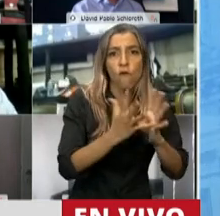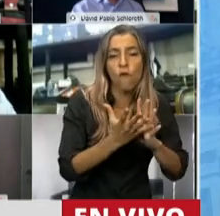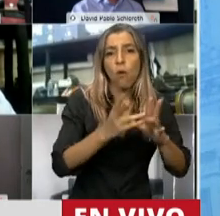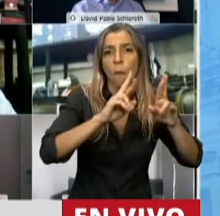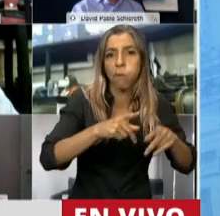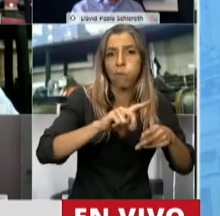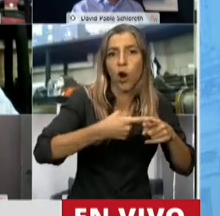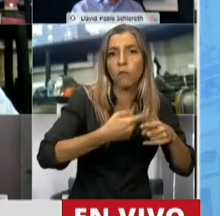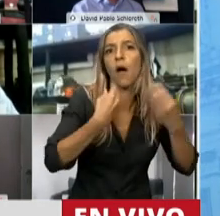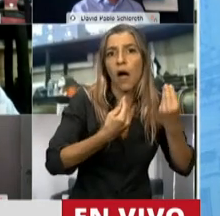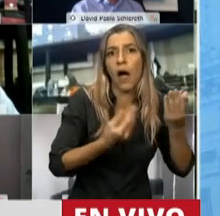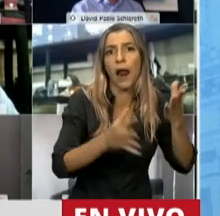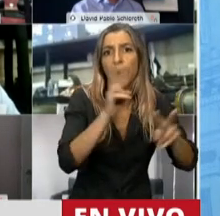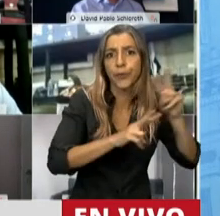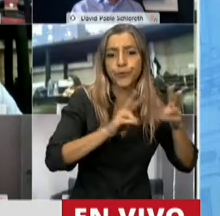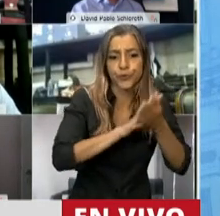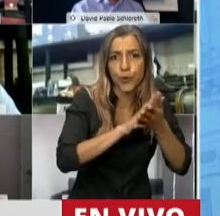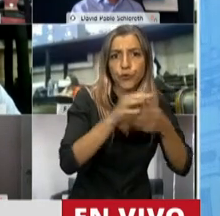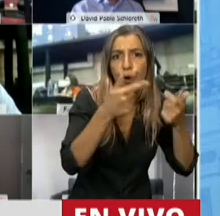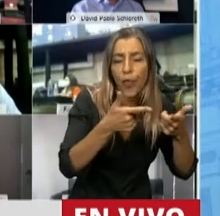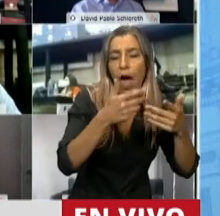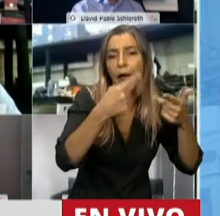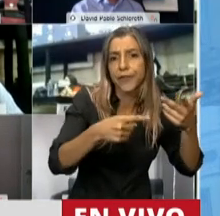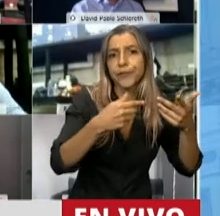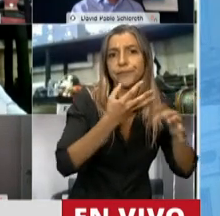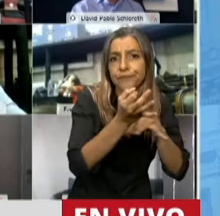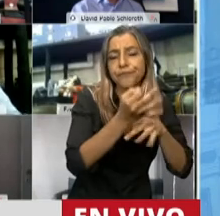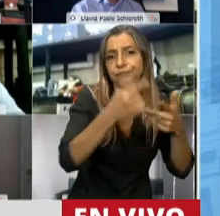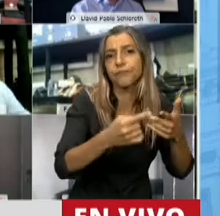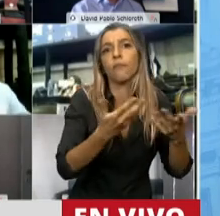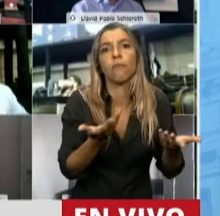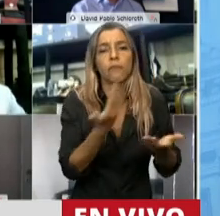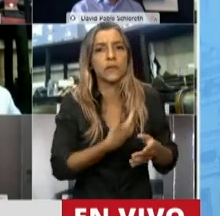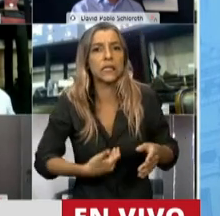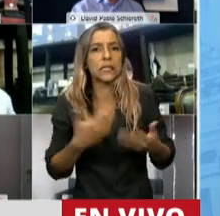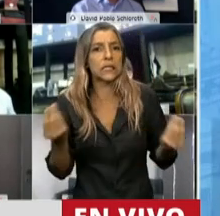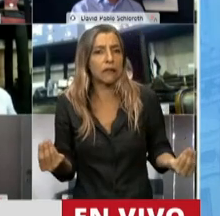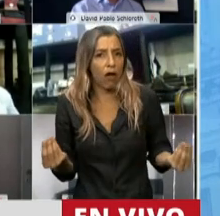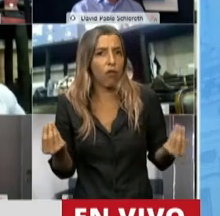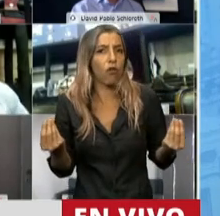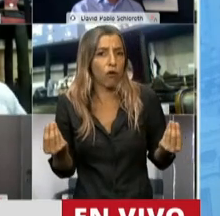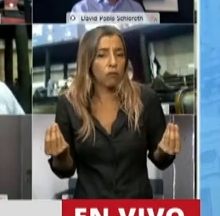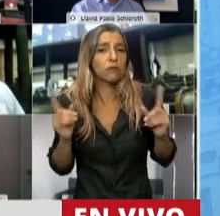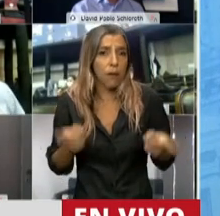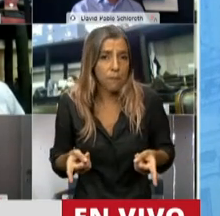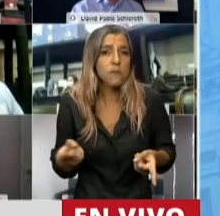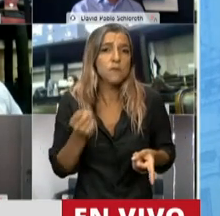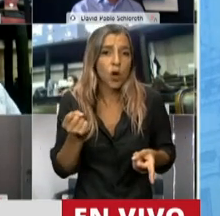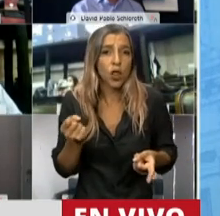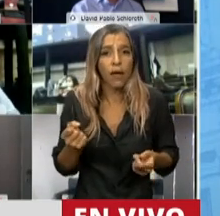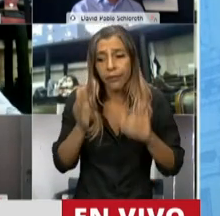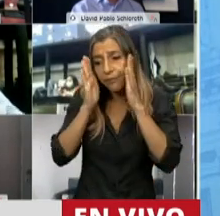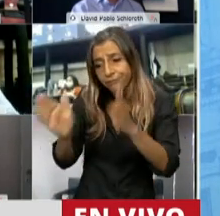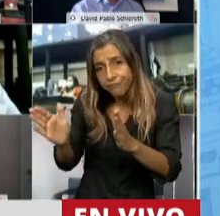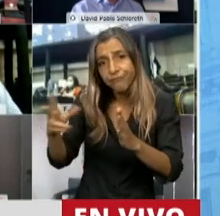para aliviarlo. Y por otro lado, la necesidad de que el Estado le tienda una mano a quienes deciden invertir el fruto de su